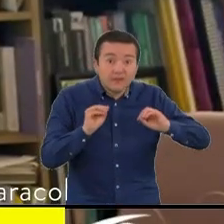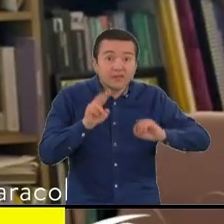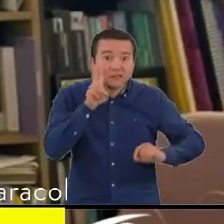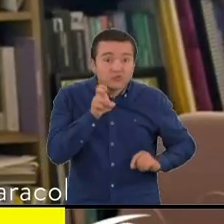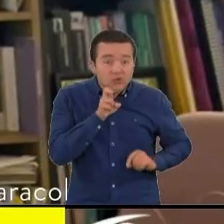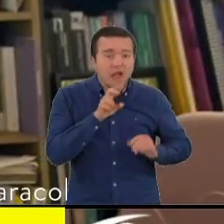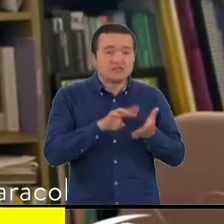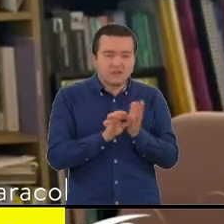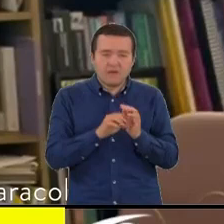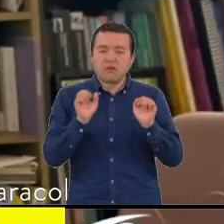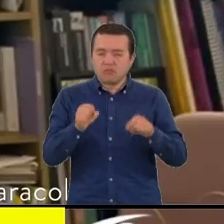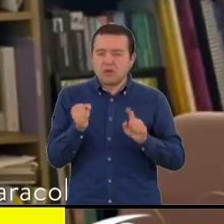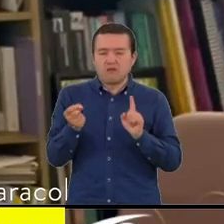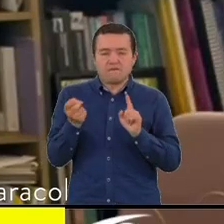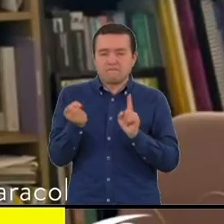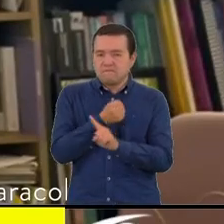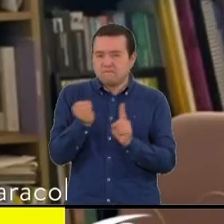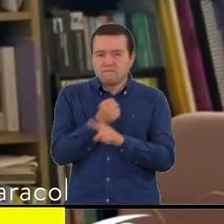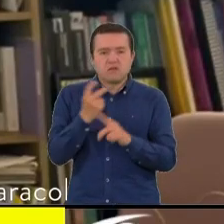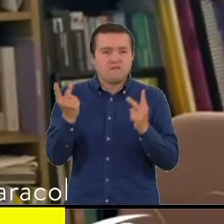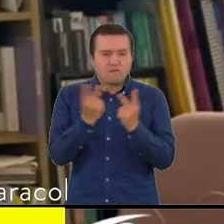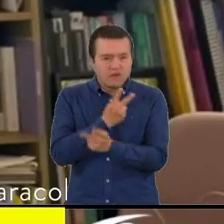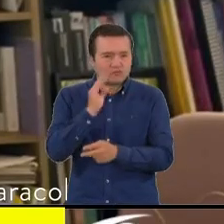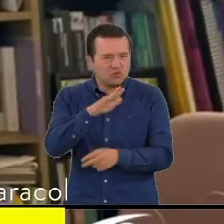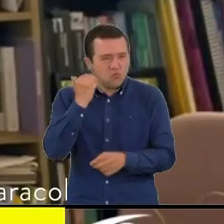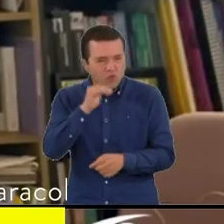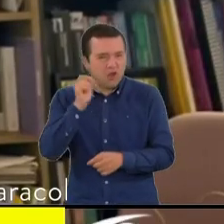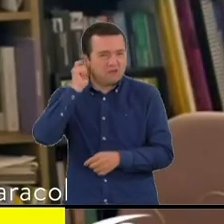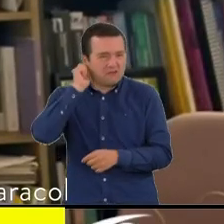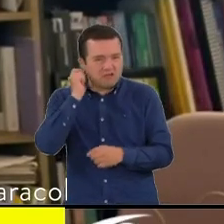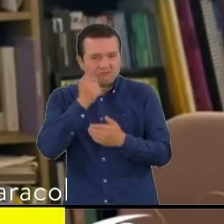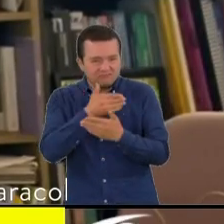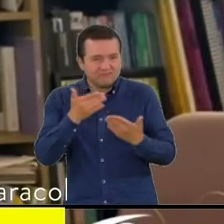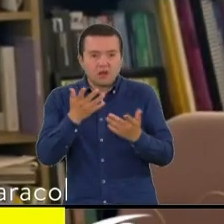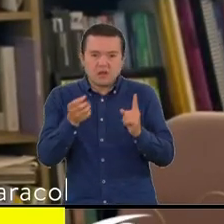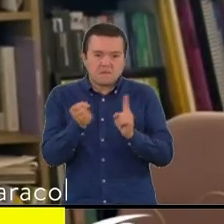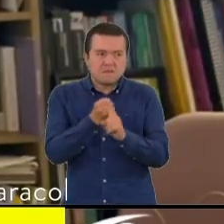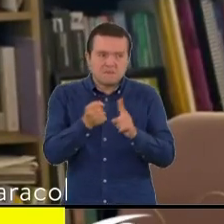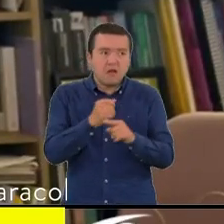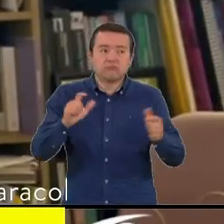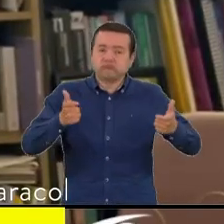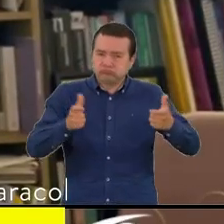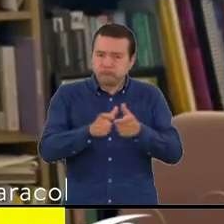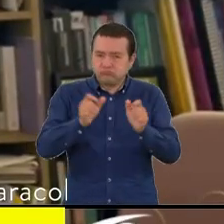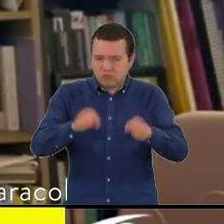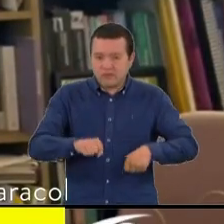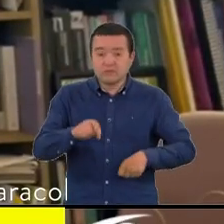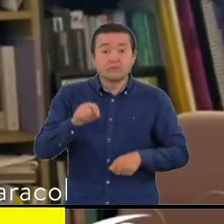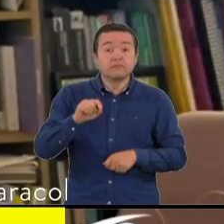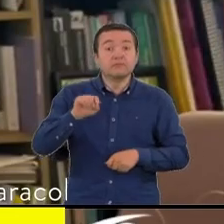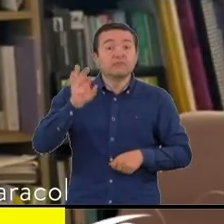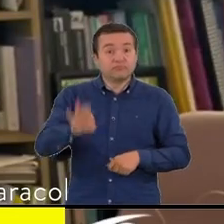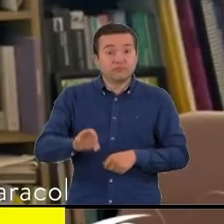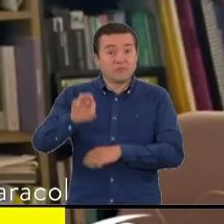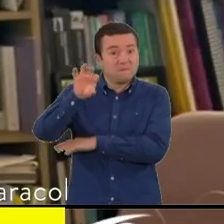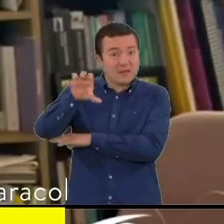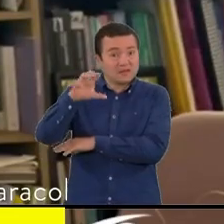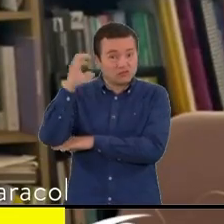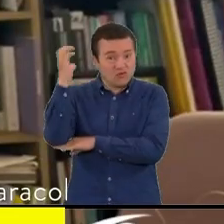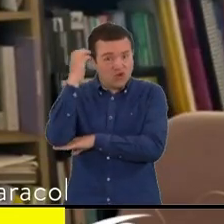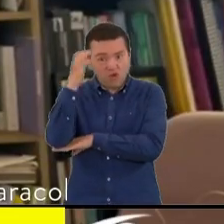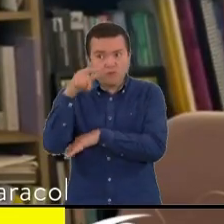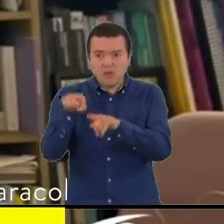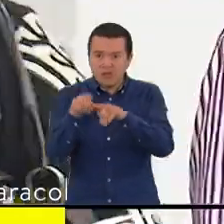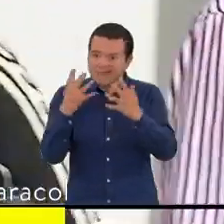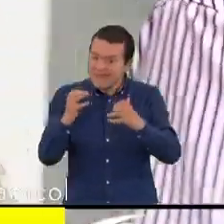las mujeres, las jóvenes, las adolescentes y las niñas. Un país comprometido con alcanzar la equidad de género tiene que comprometerse con garantizar la educación de la sexualidad